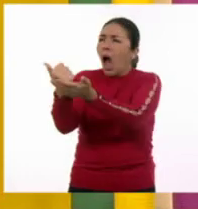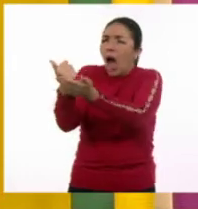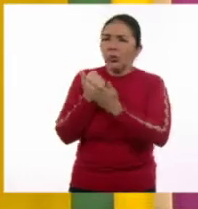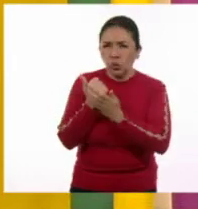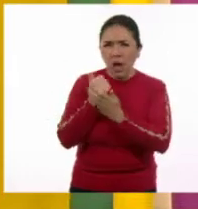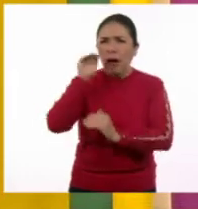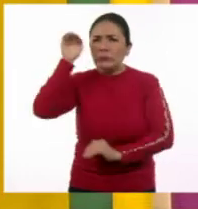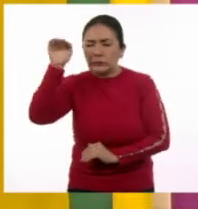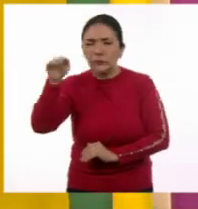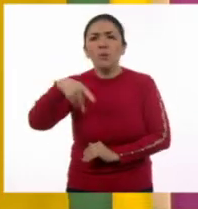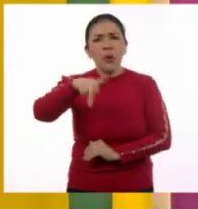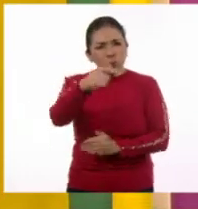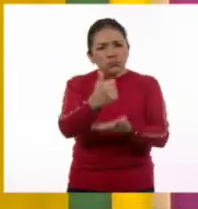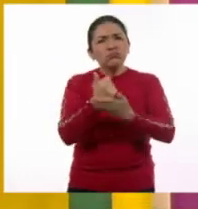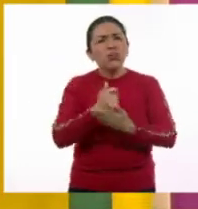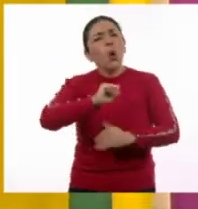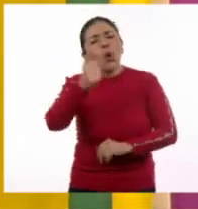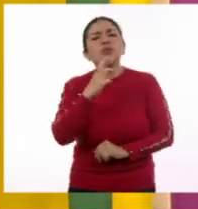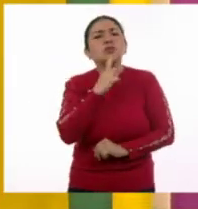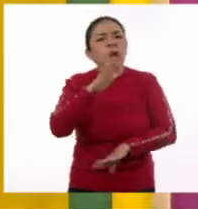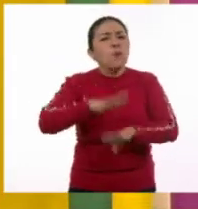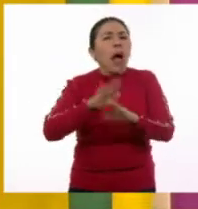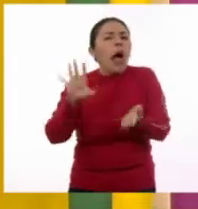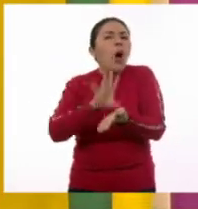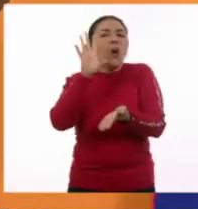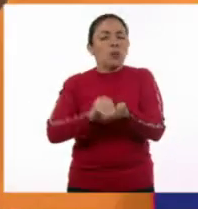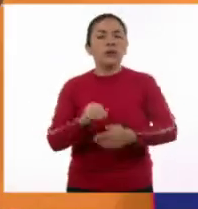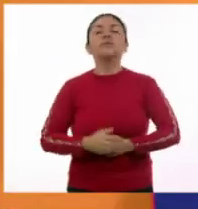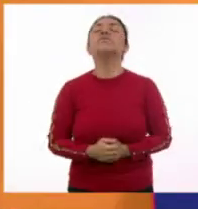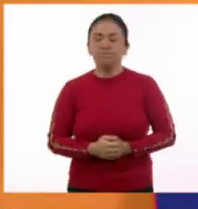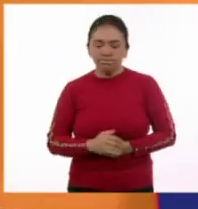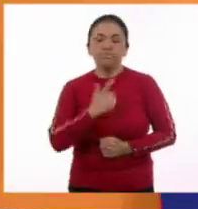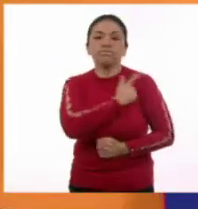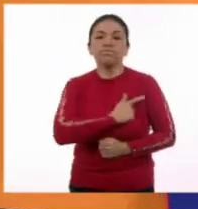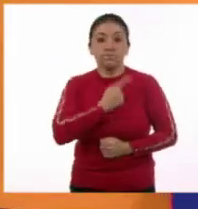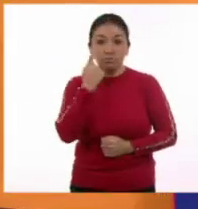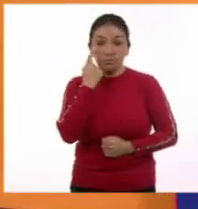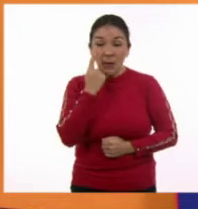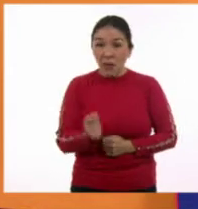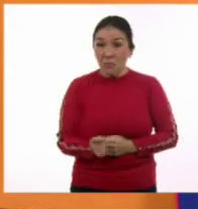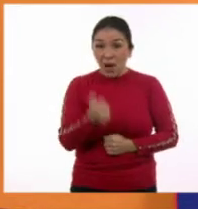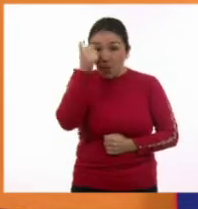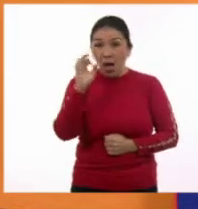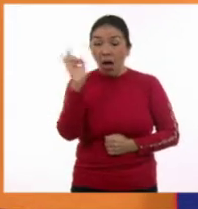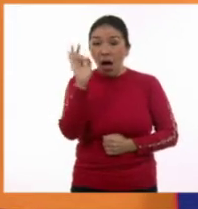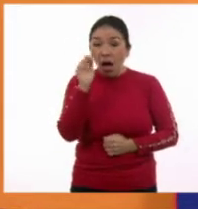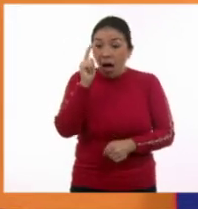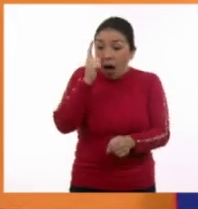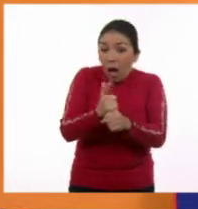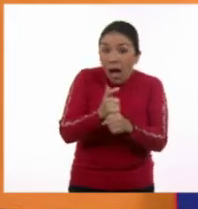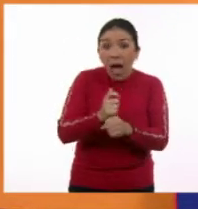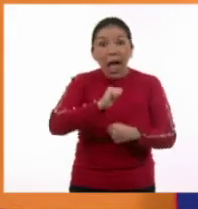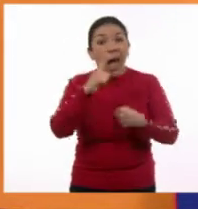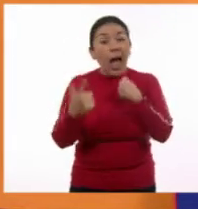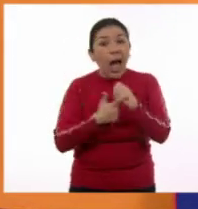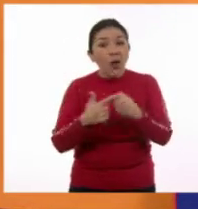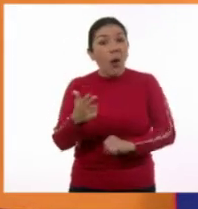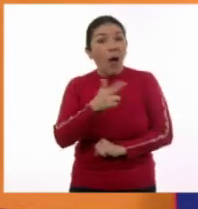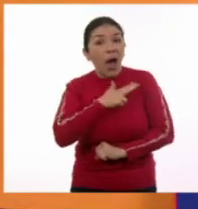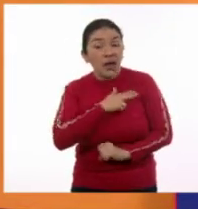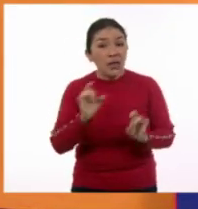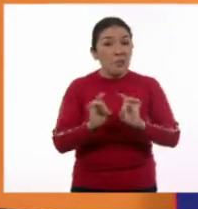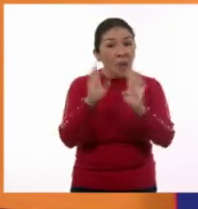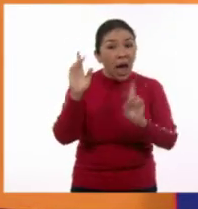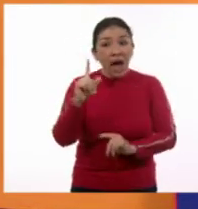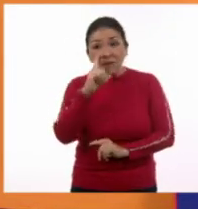pero tal vez nos puedas ayudar con una respuesta más amplia claro que sí lo primero al encontrarnos con alguna situación de estas